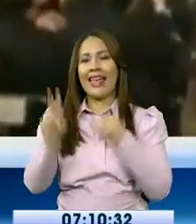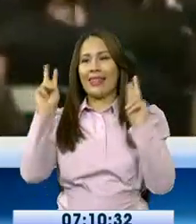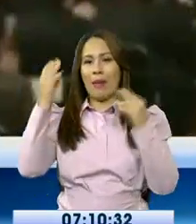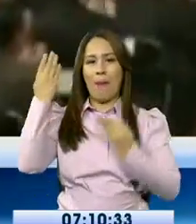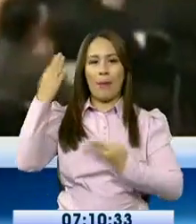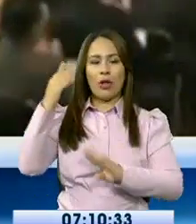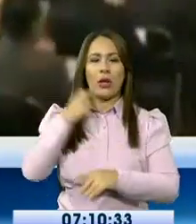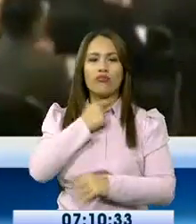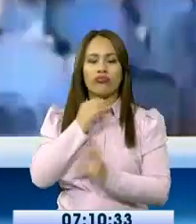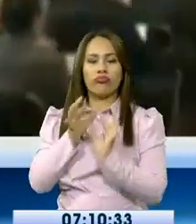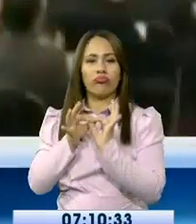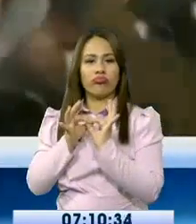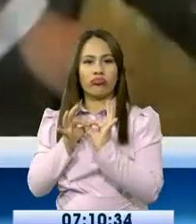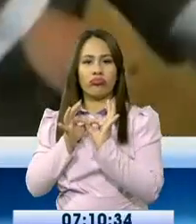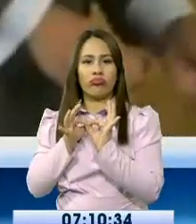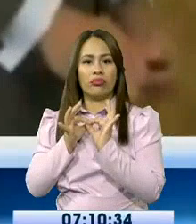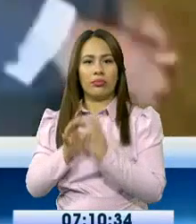política.